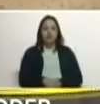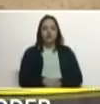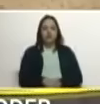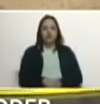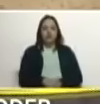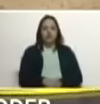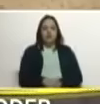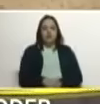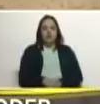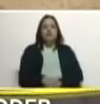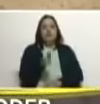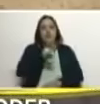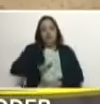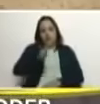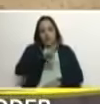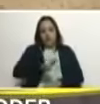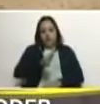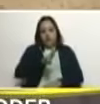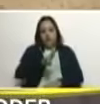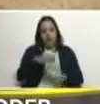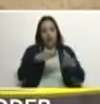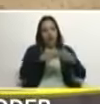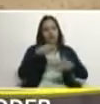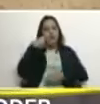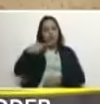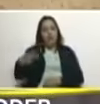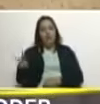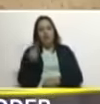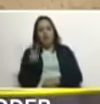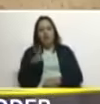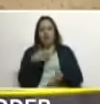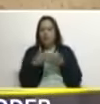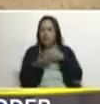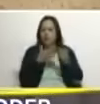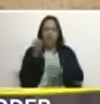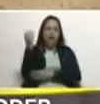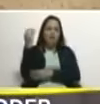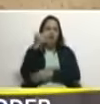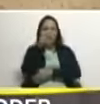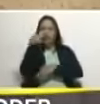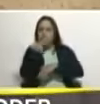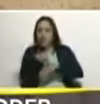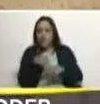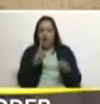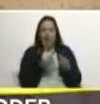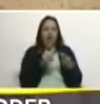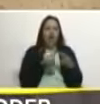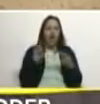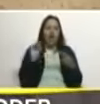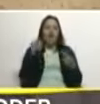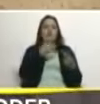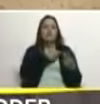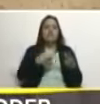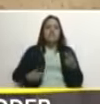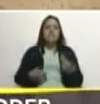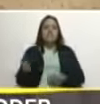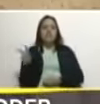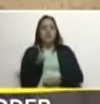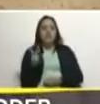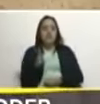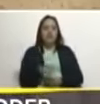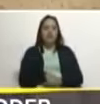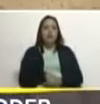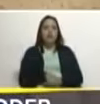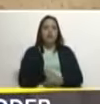se utilice el poder político en Venezuela, llámese Asamblea Nacional, llámese Presidencia de la República,